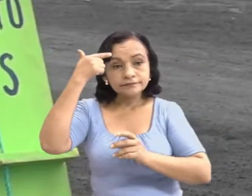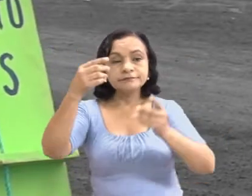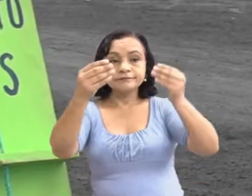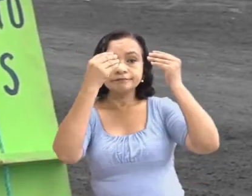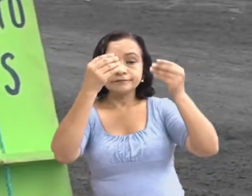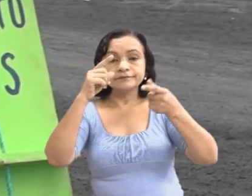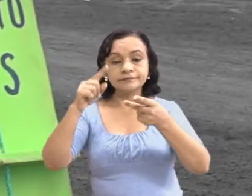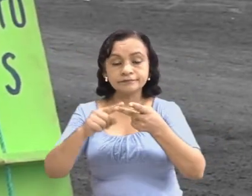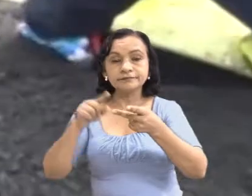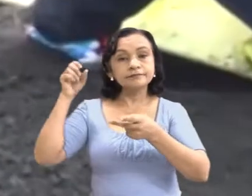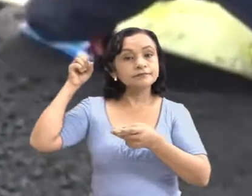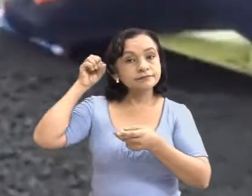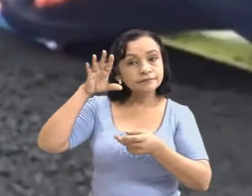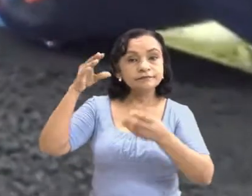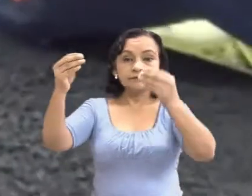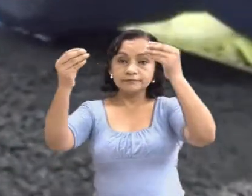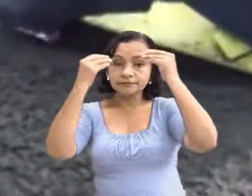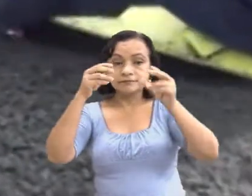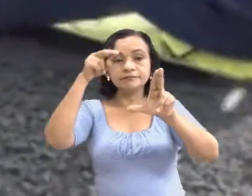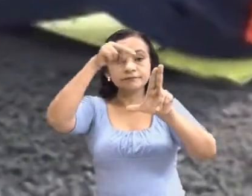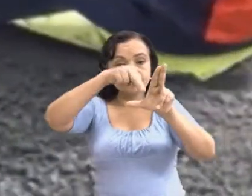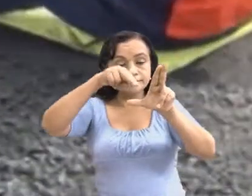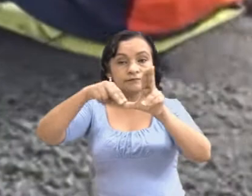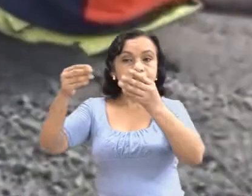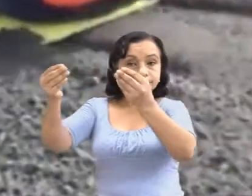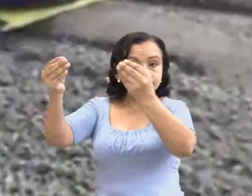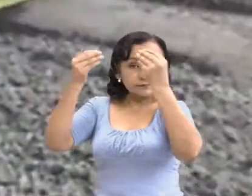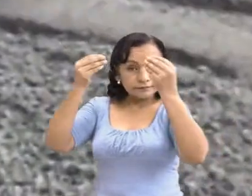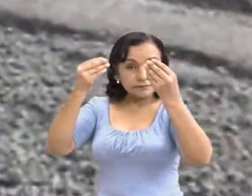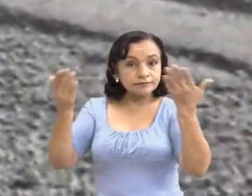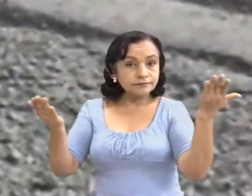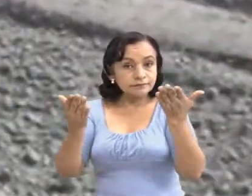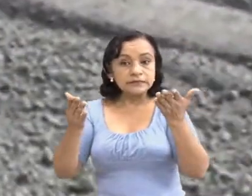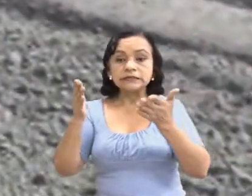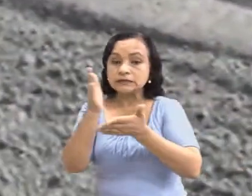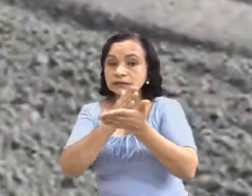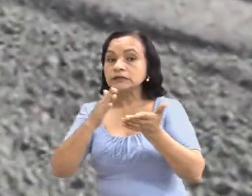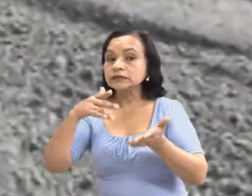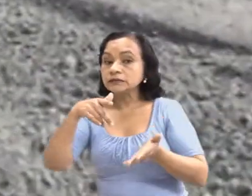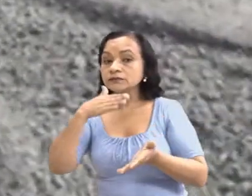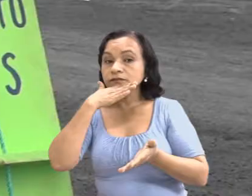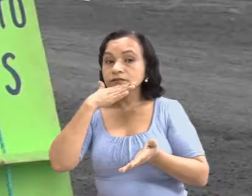de el INTUR, a través de SINAPRED, sobre los riesgos que